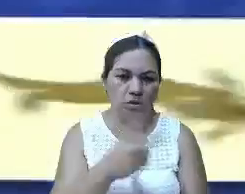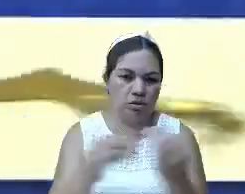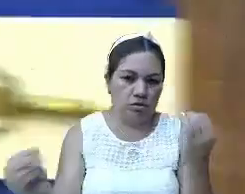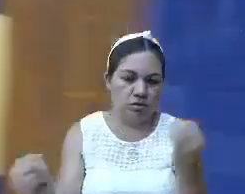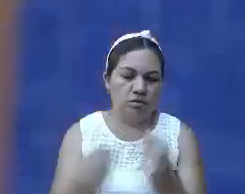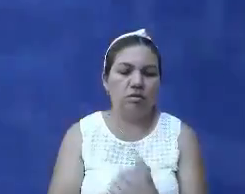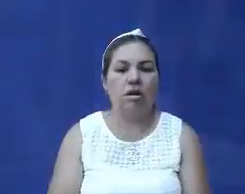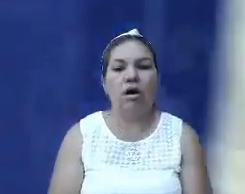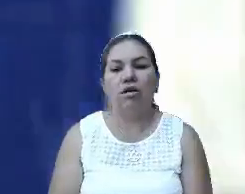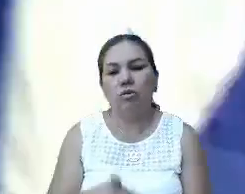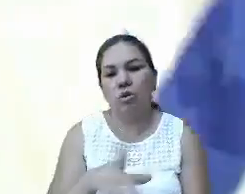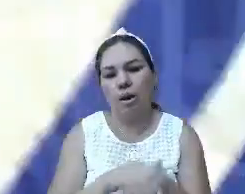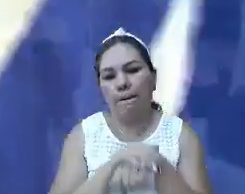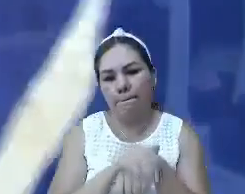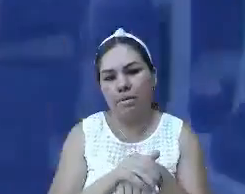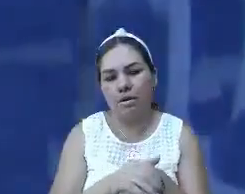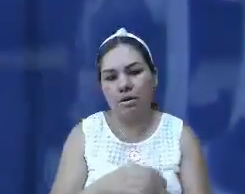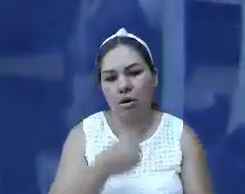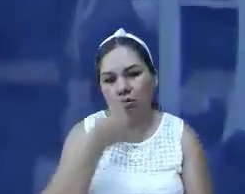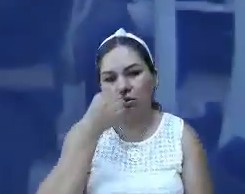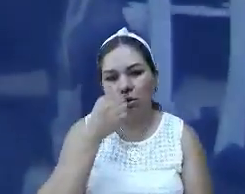adulterio, a la droga, a los vicios.